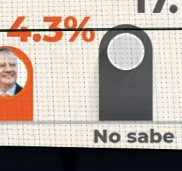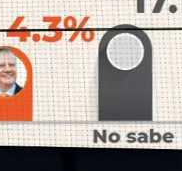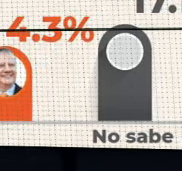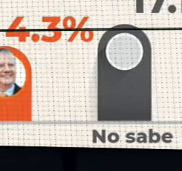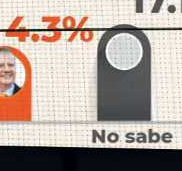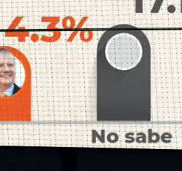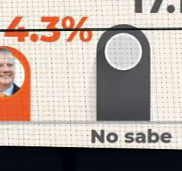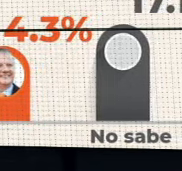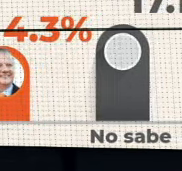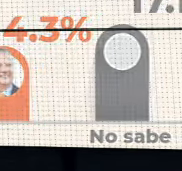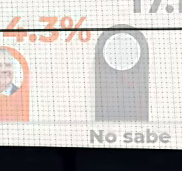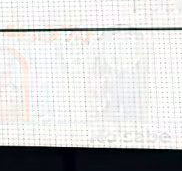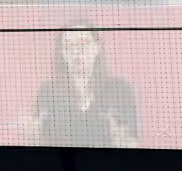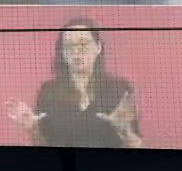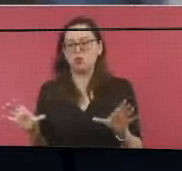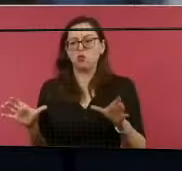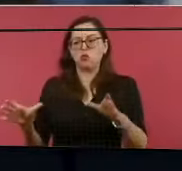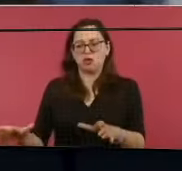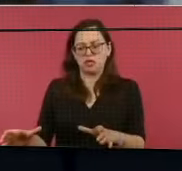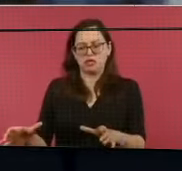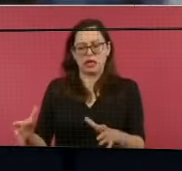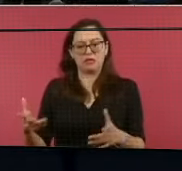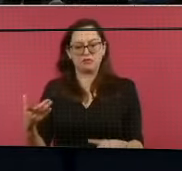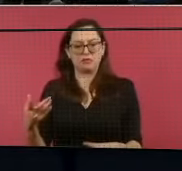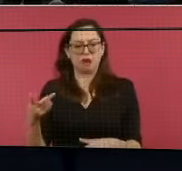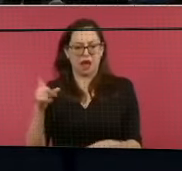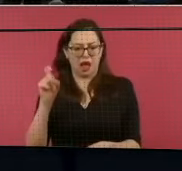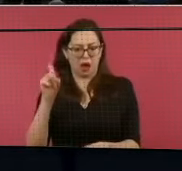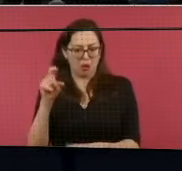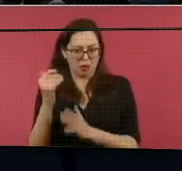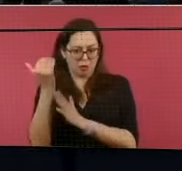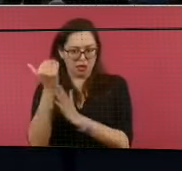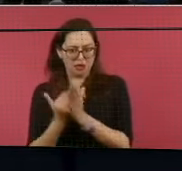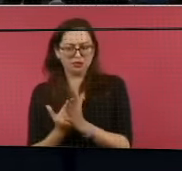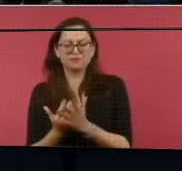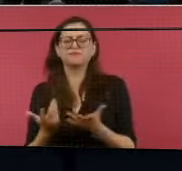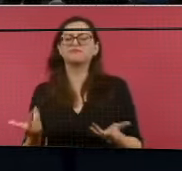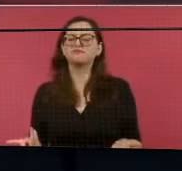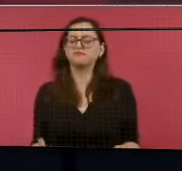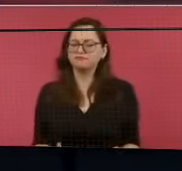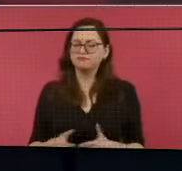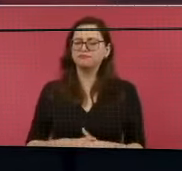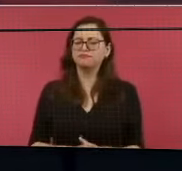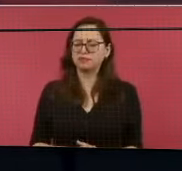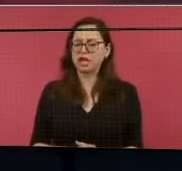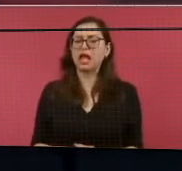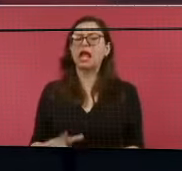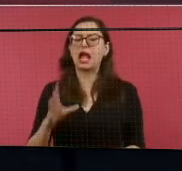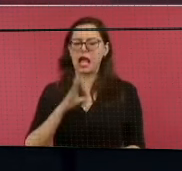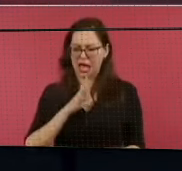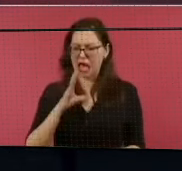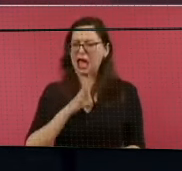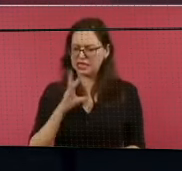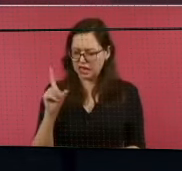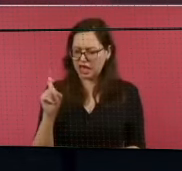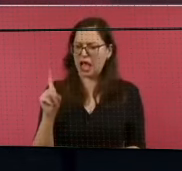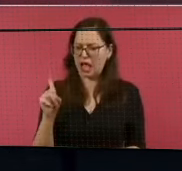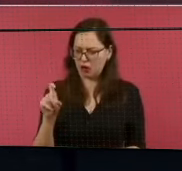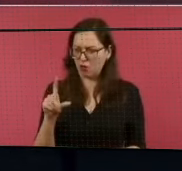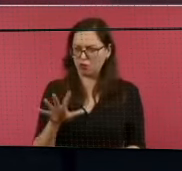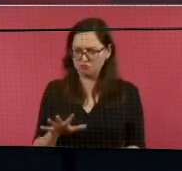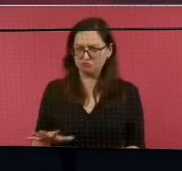resuelta ahora bien Vamos al tema nacional porque llama la